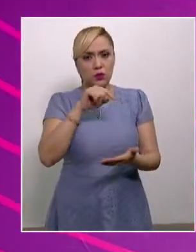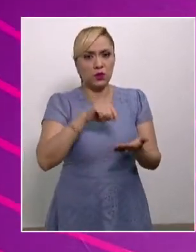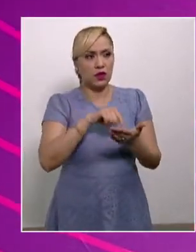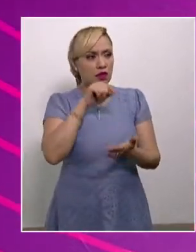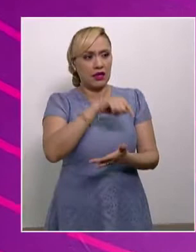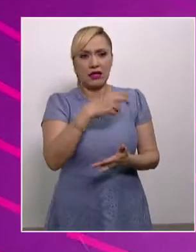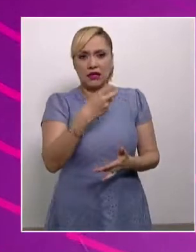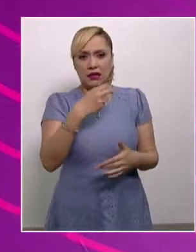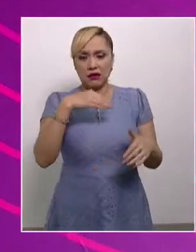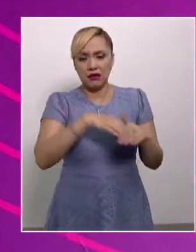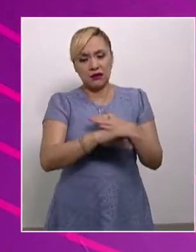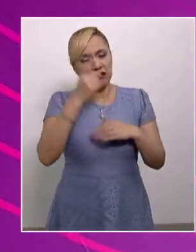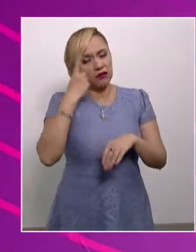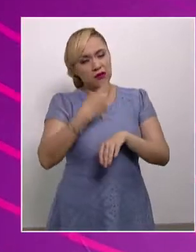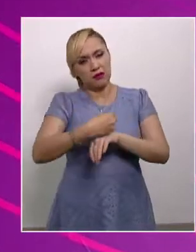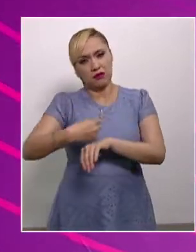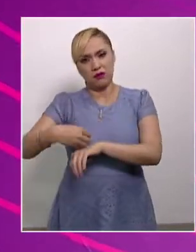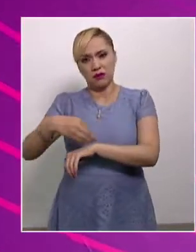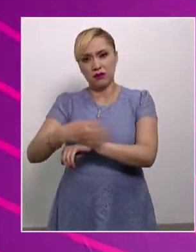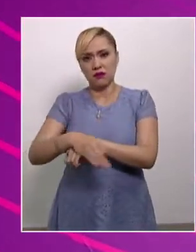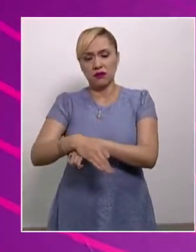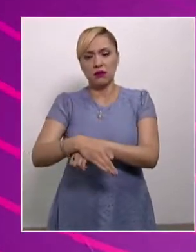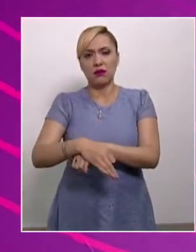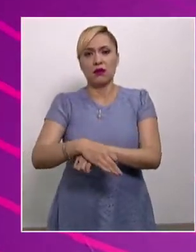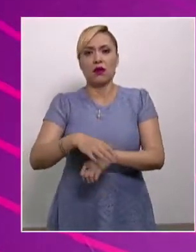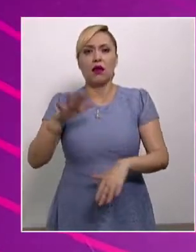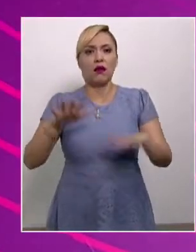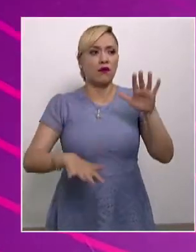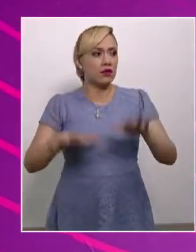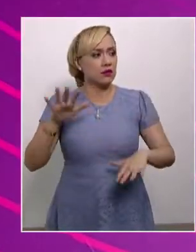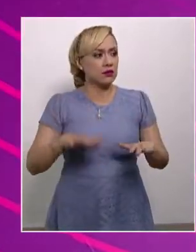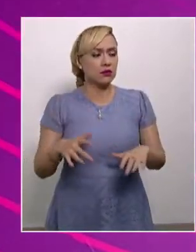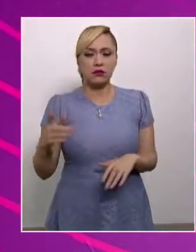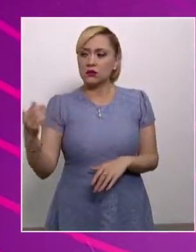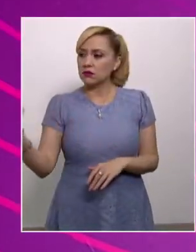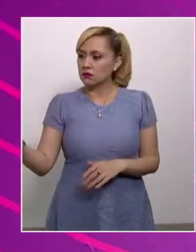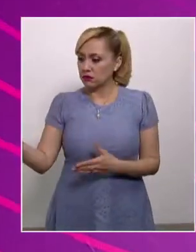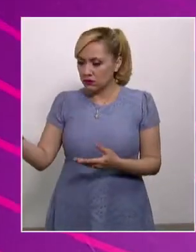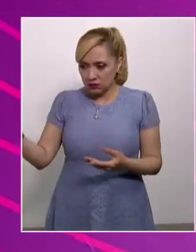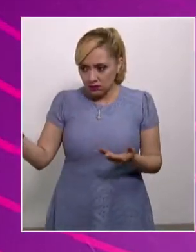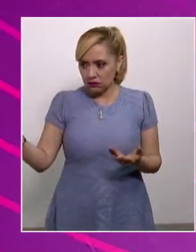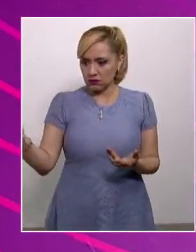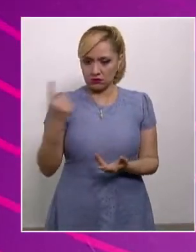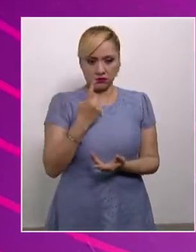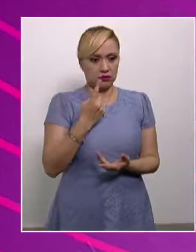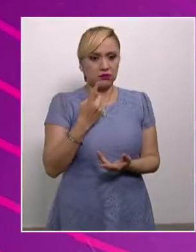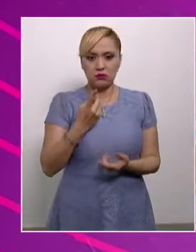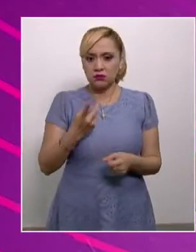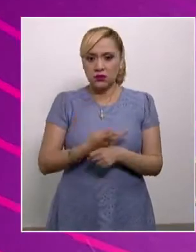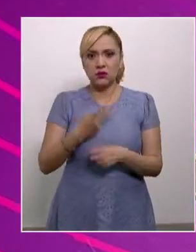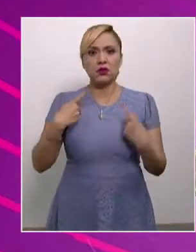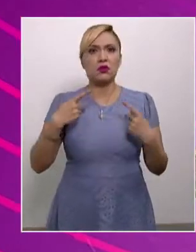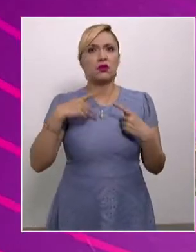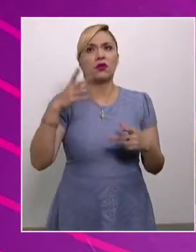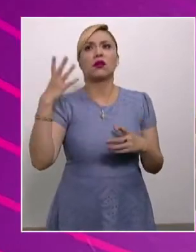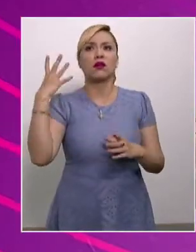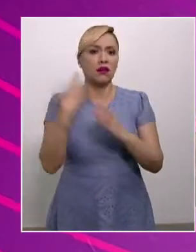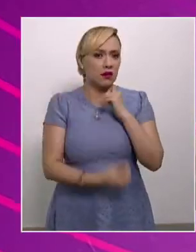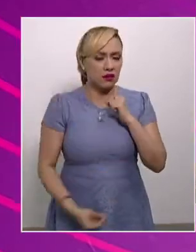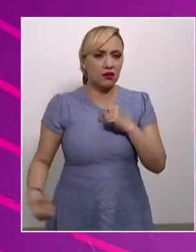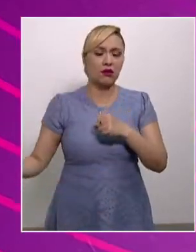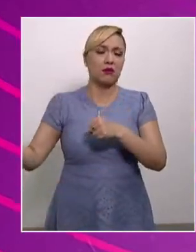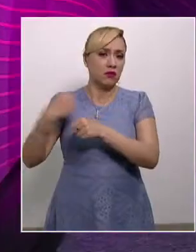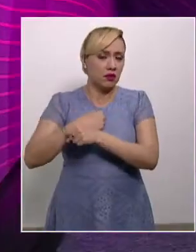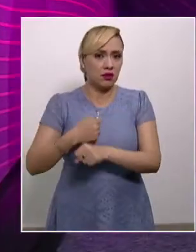logramos acceder a ellas, pero indirectamente porque muchas veces nos llegan a nuestros puntos de atención gente que salió huyendo de la violencia, que enfrentó violencia súper fuerte